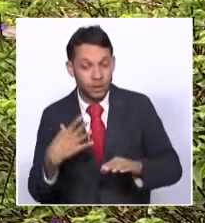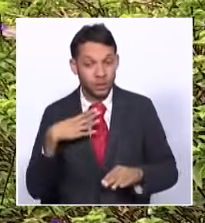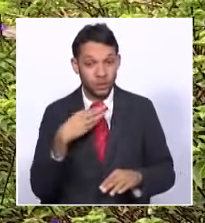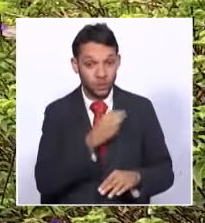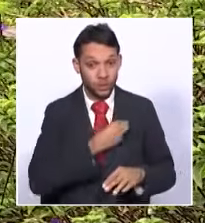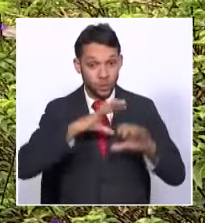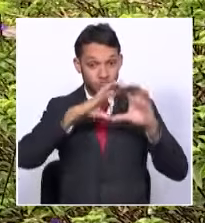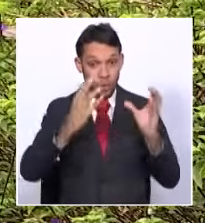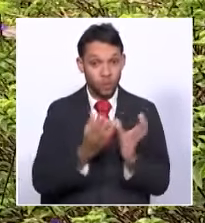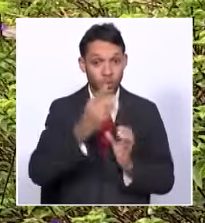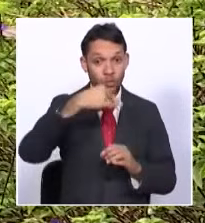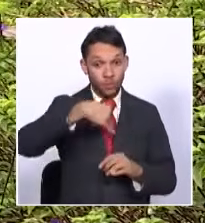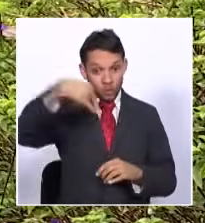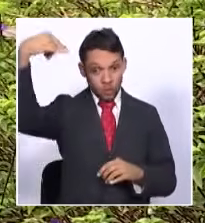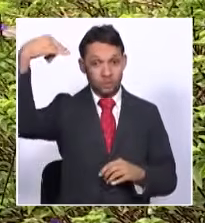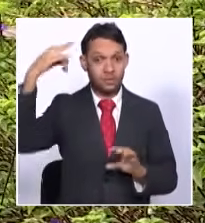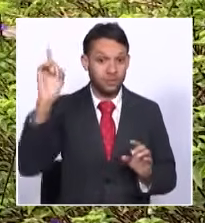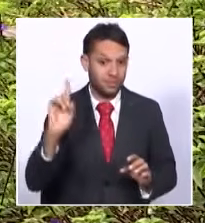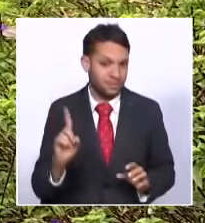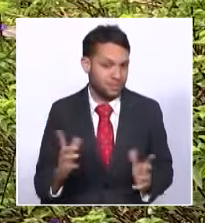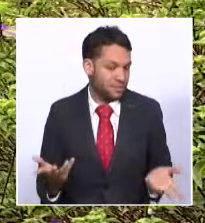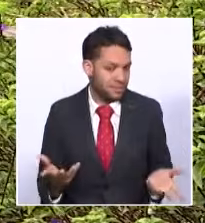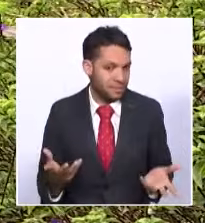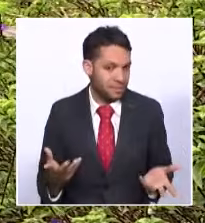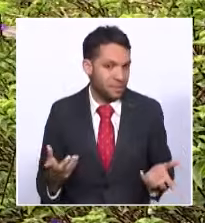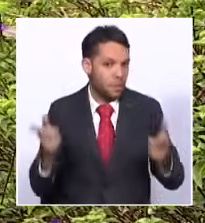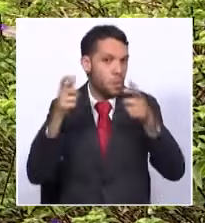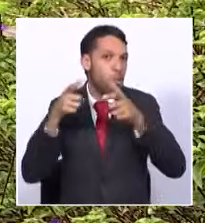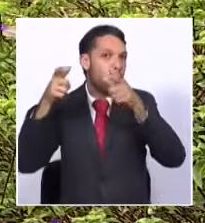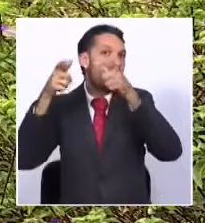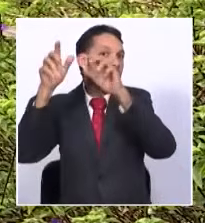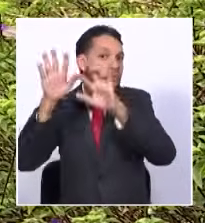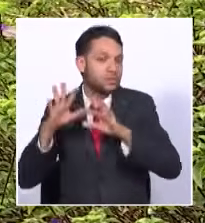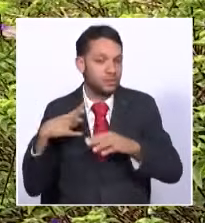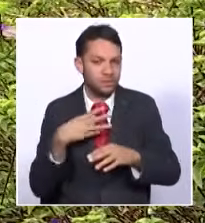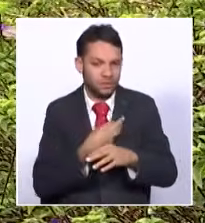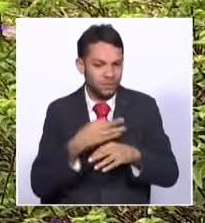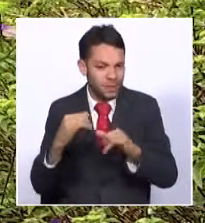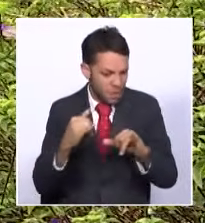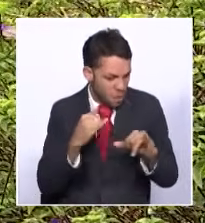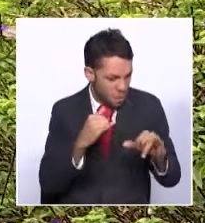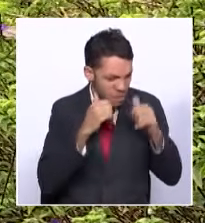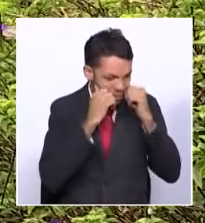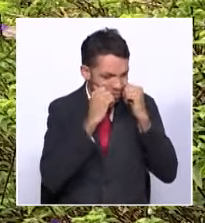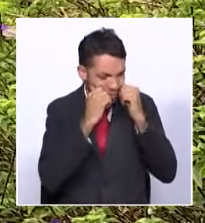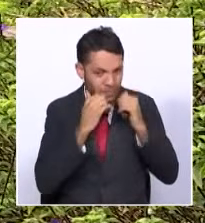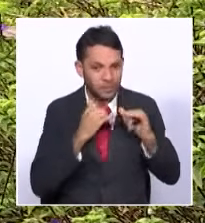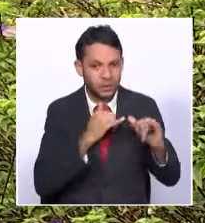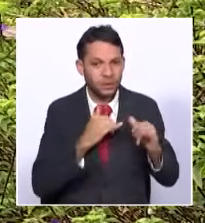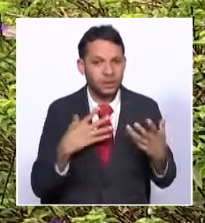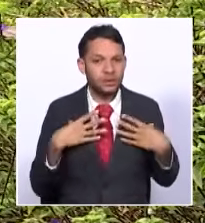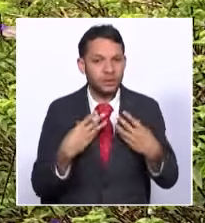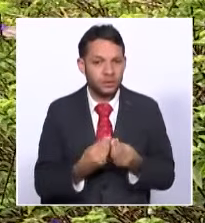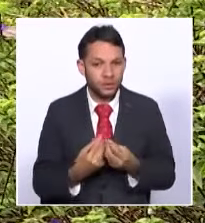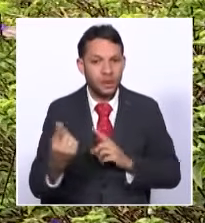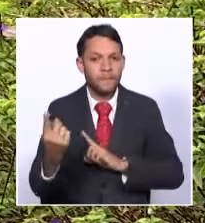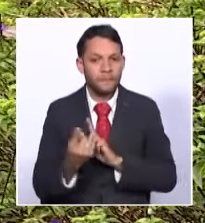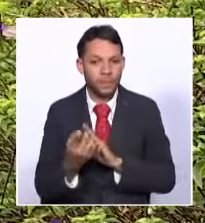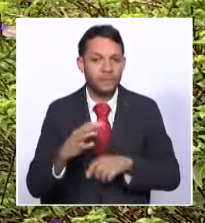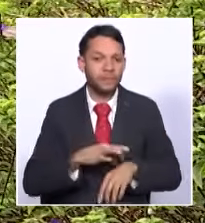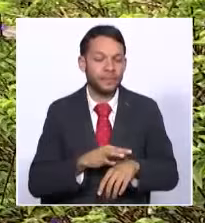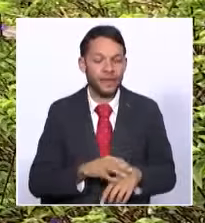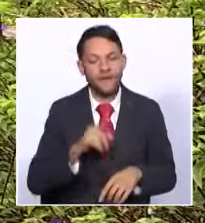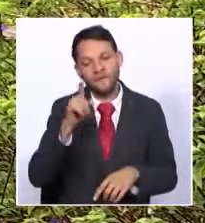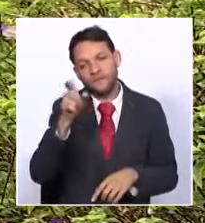extraterrestres? No, me toca atender muchos médicos en consulta. Entonces nos falta esa